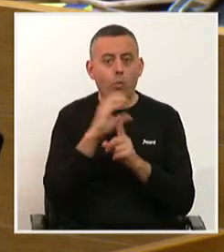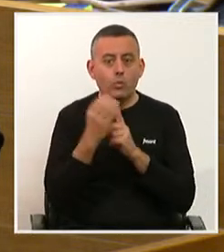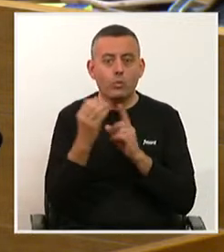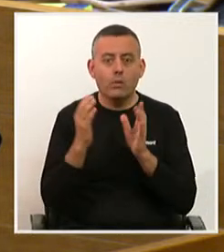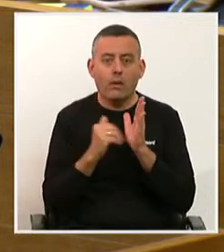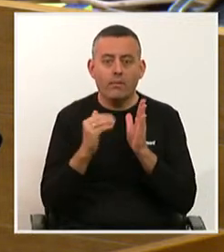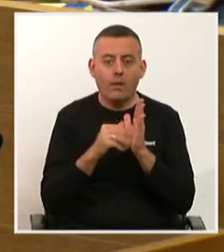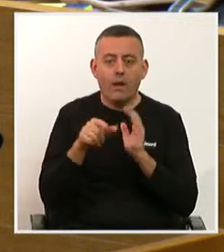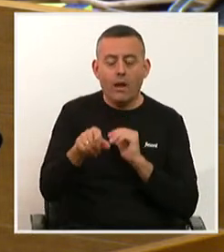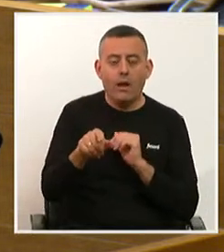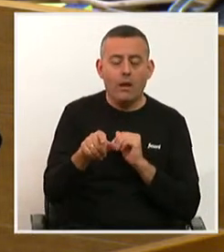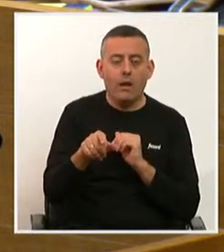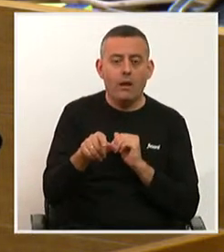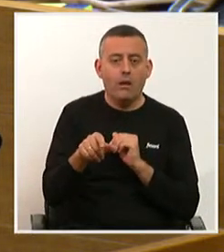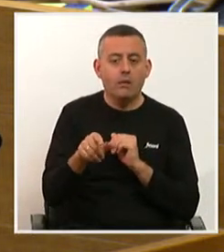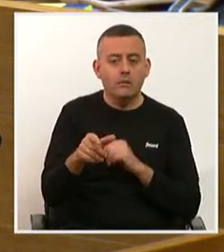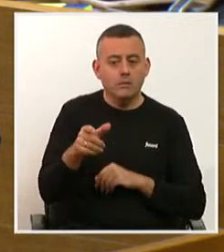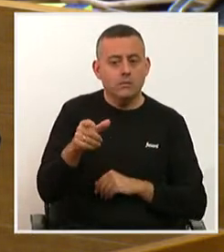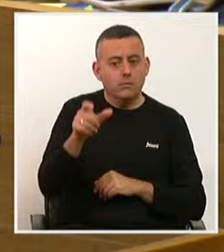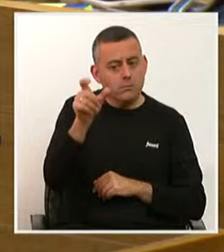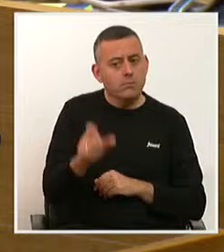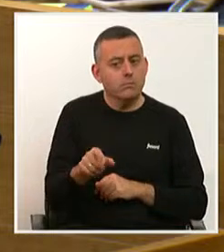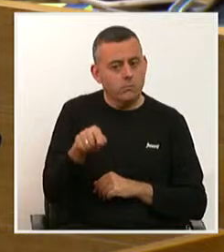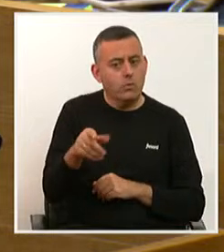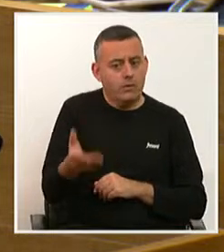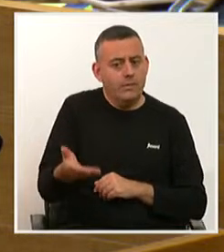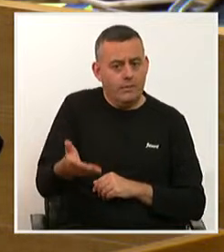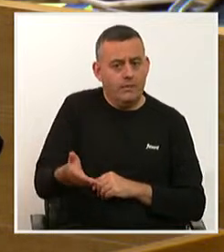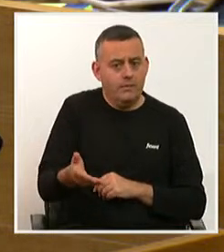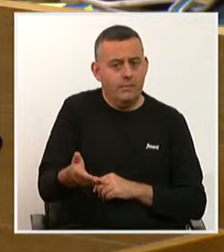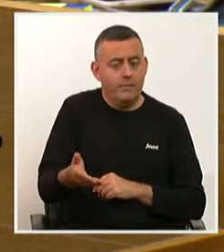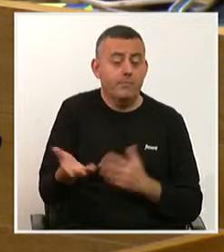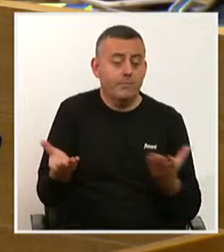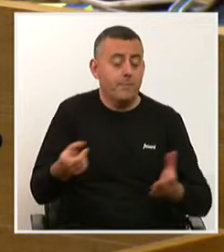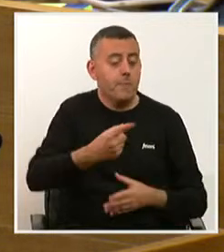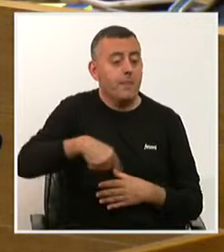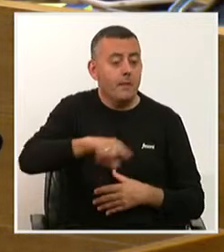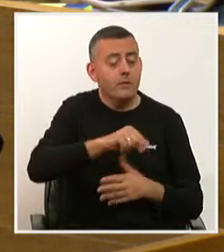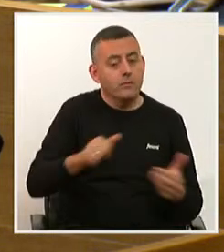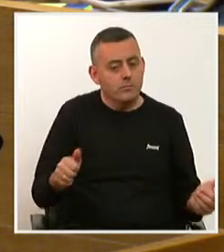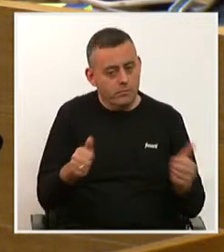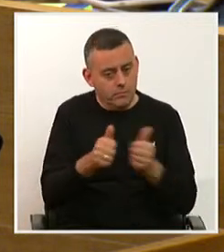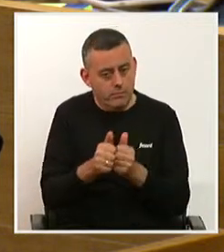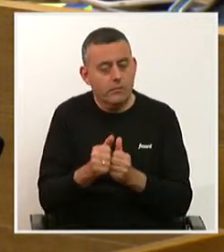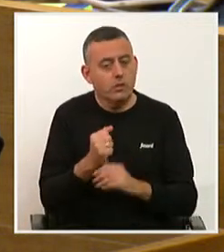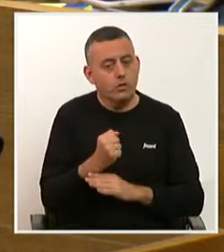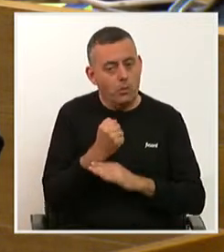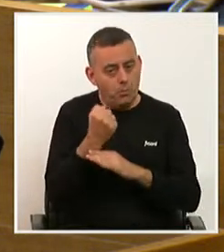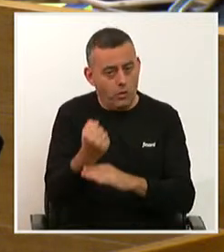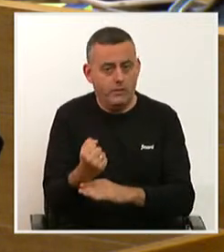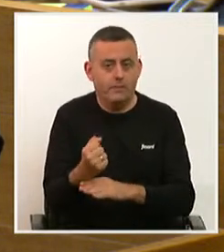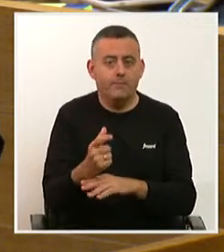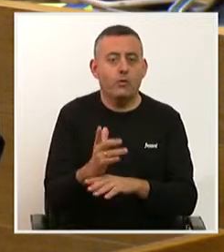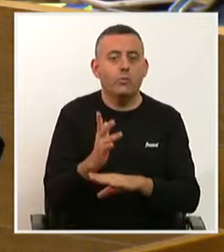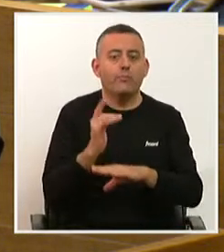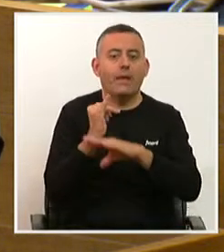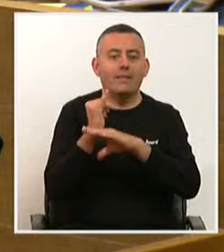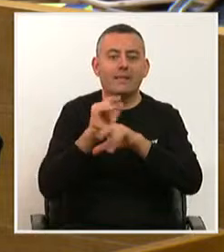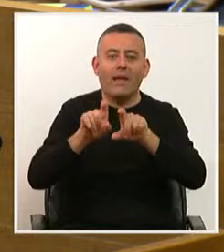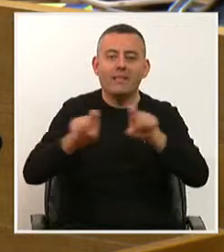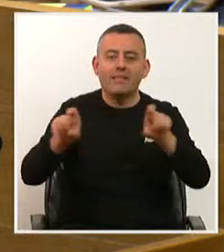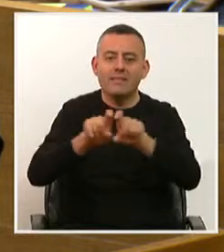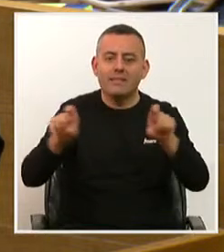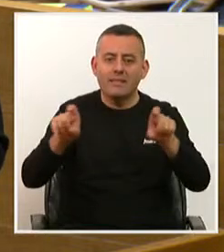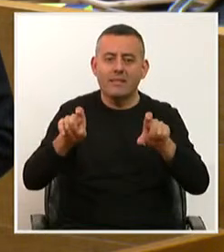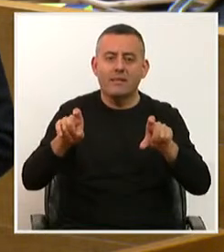valenciana tenim la obliga y la oportunidad de donar su activ organizad entit que difondre